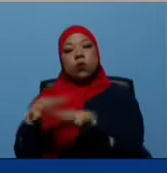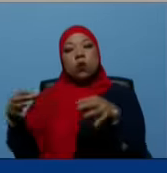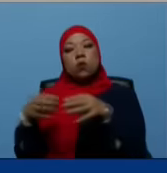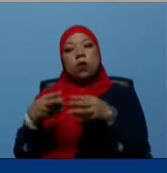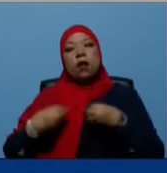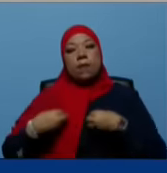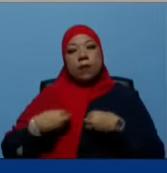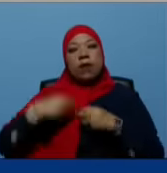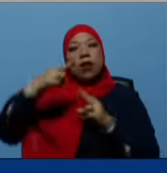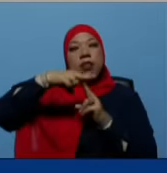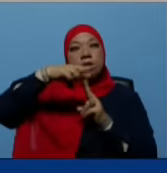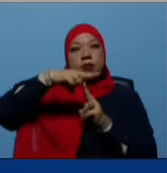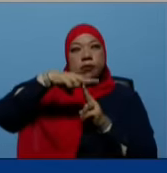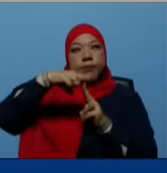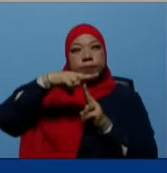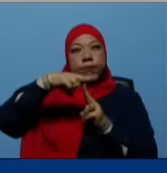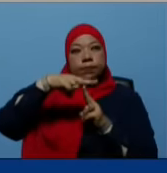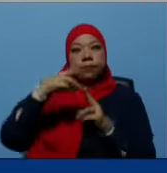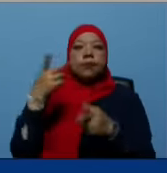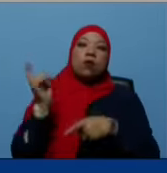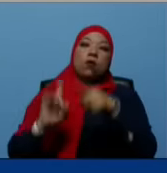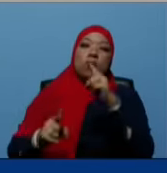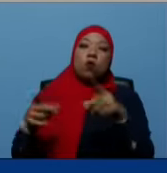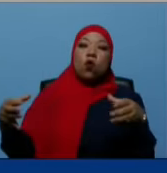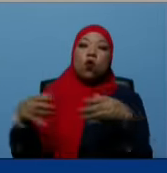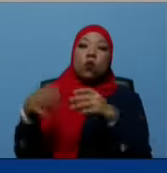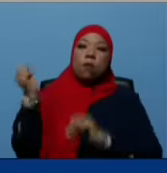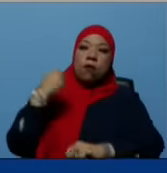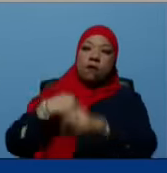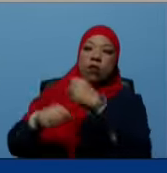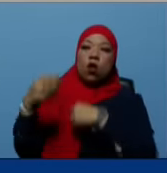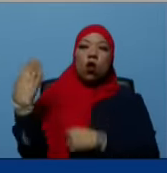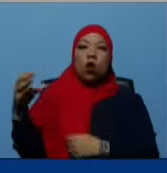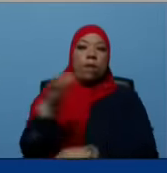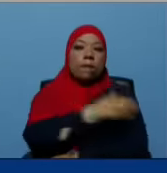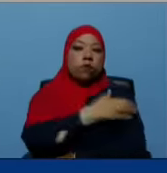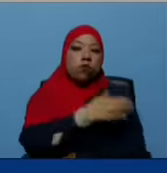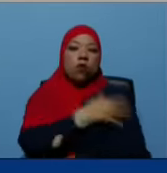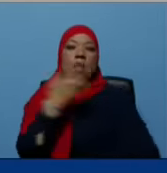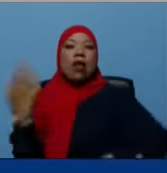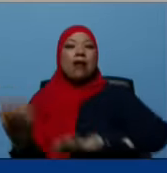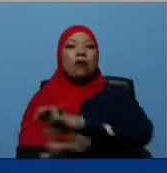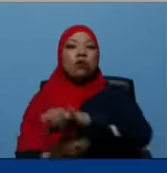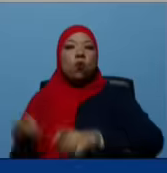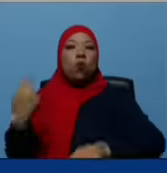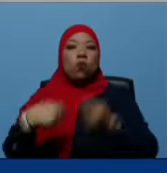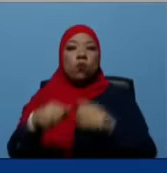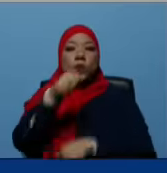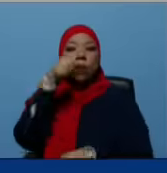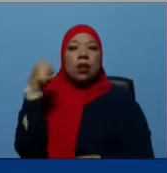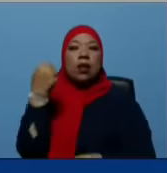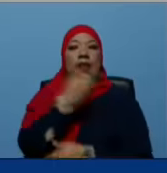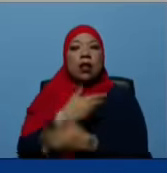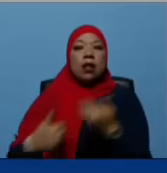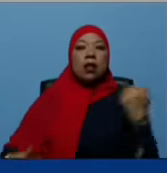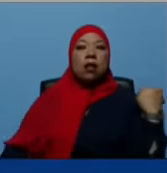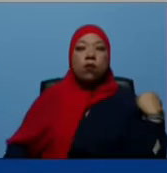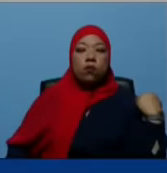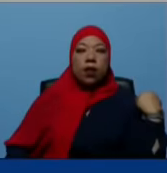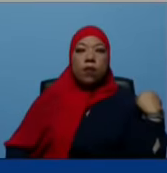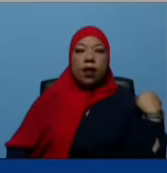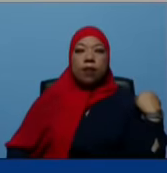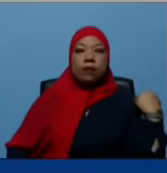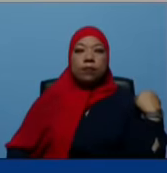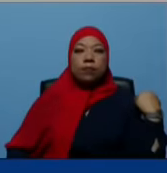frontera, pertenecientes a grupos paramilitares colombianos de derecha vinculados a Álvaro Uribe Vélez y a Iván Duque.